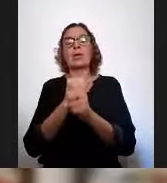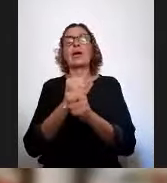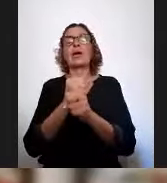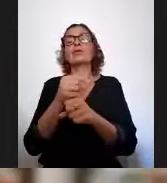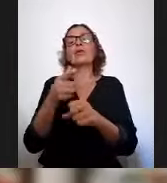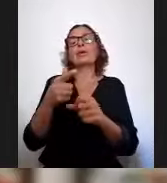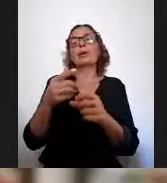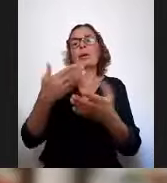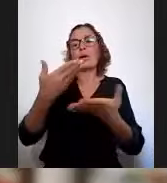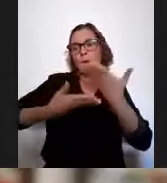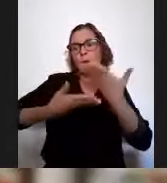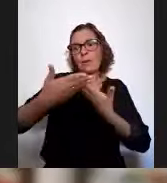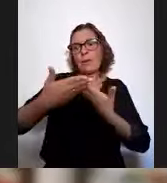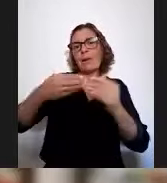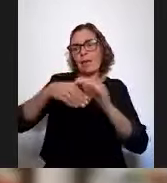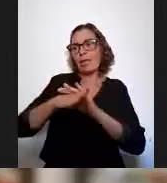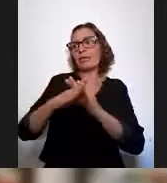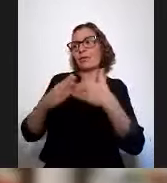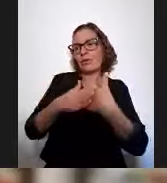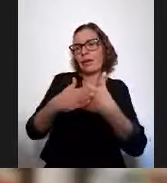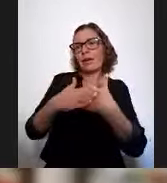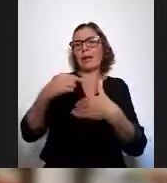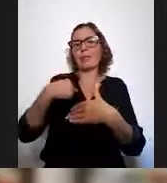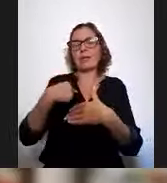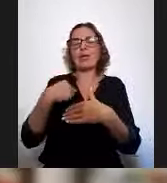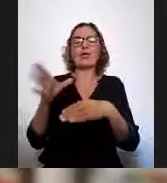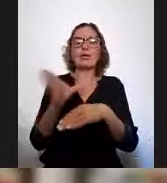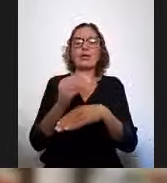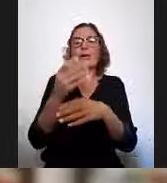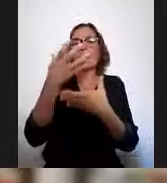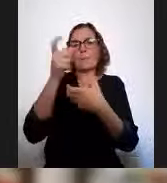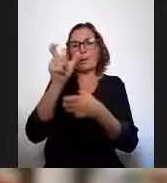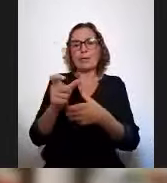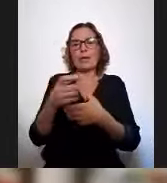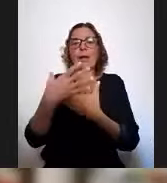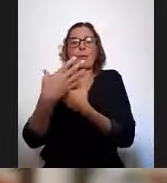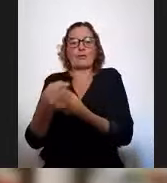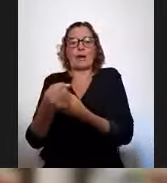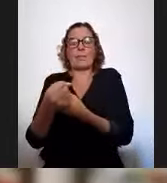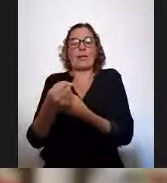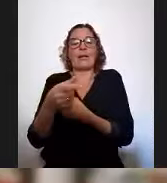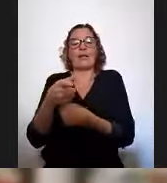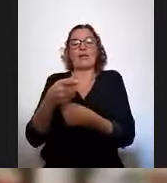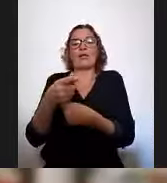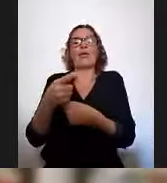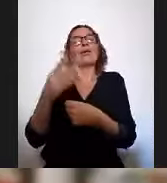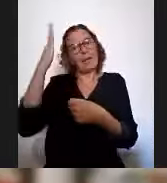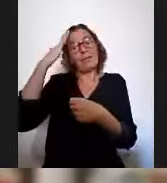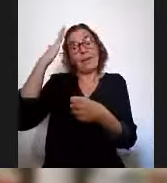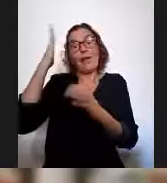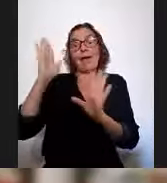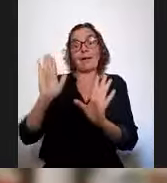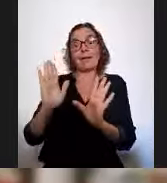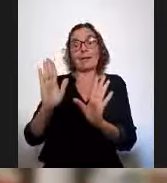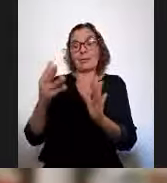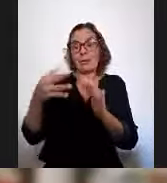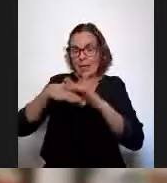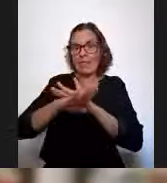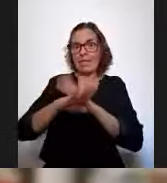conviven conmigo, tienen que apoyarme. Sí, y tienen que estar al tanto y tienen que ser parte de